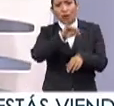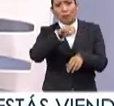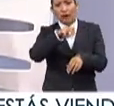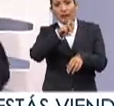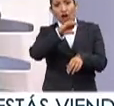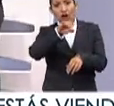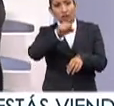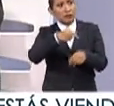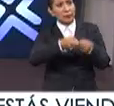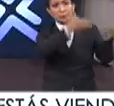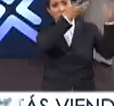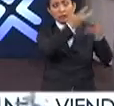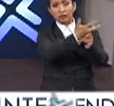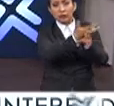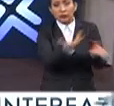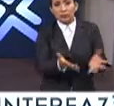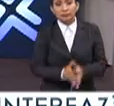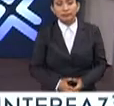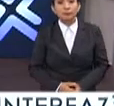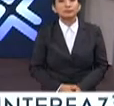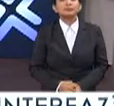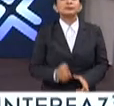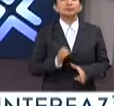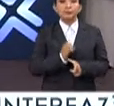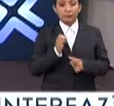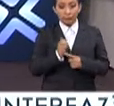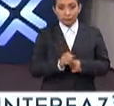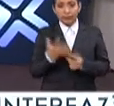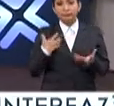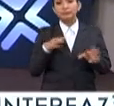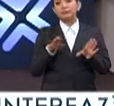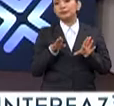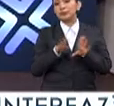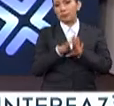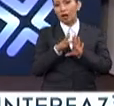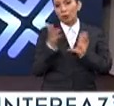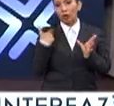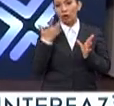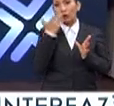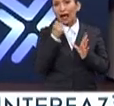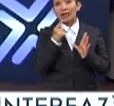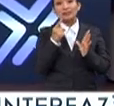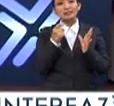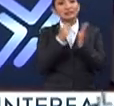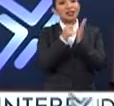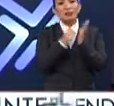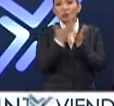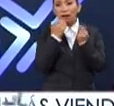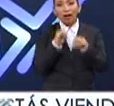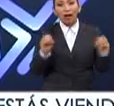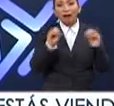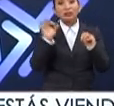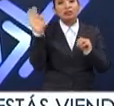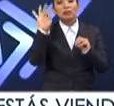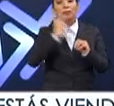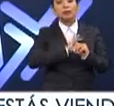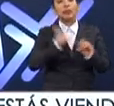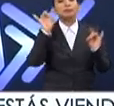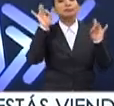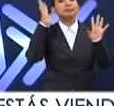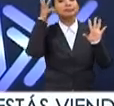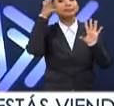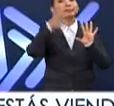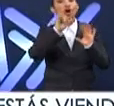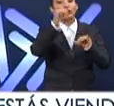jose a ese lugar entonces como está digamos intestado podría pasar que otra parte